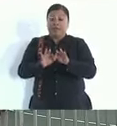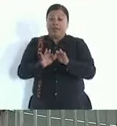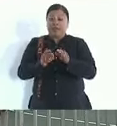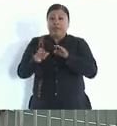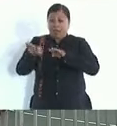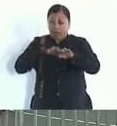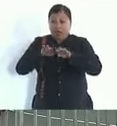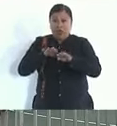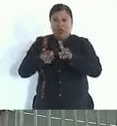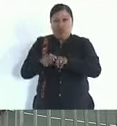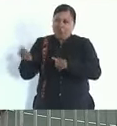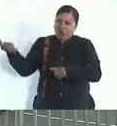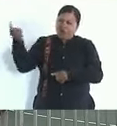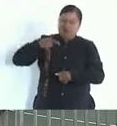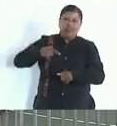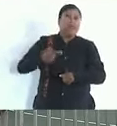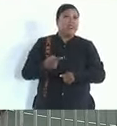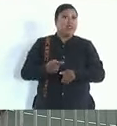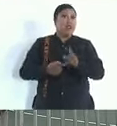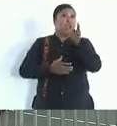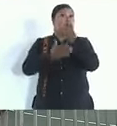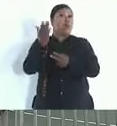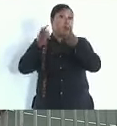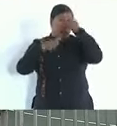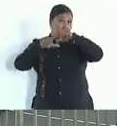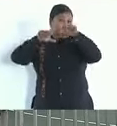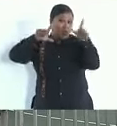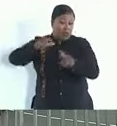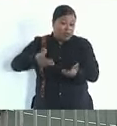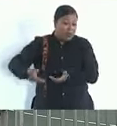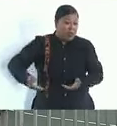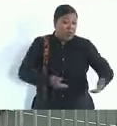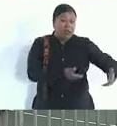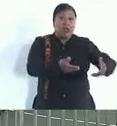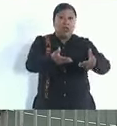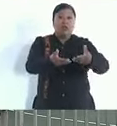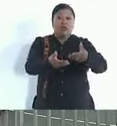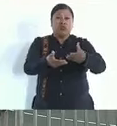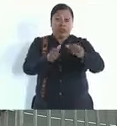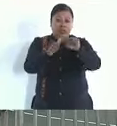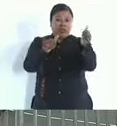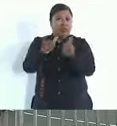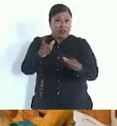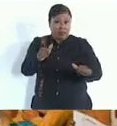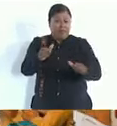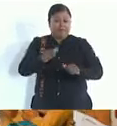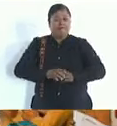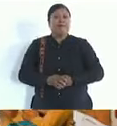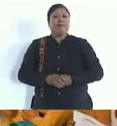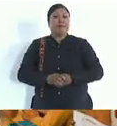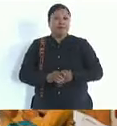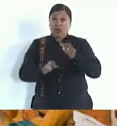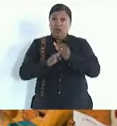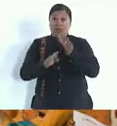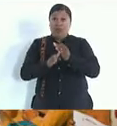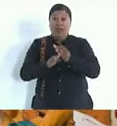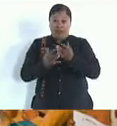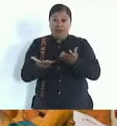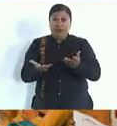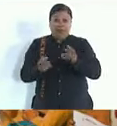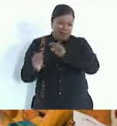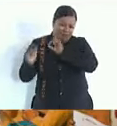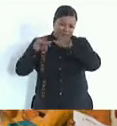nos ha dado. El Programa Nacional de Caminos de Mano de Obra o de Caminos Artesanales, que hoy nos convoca a esta